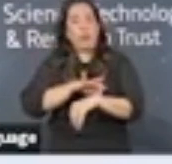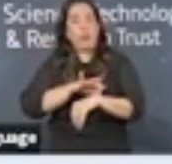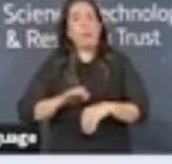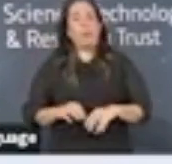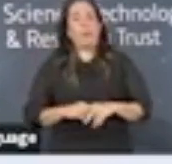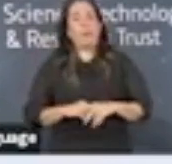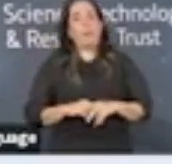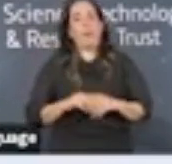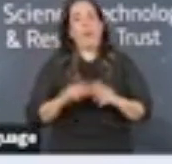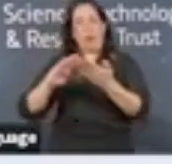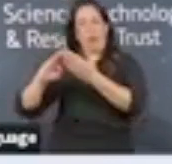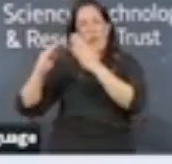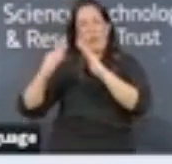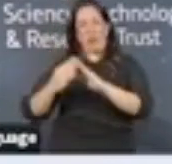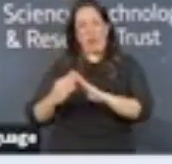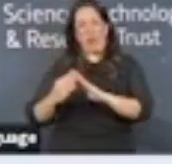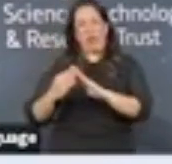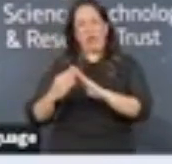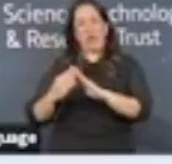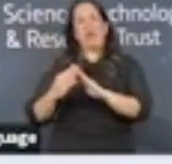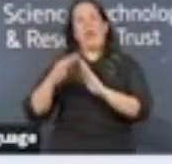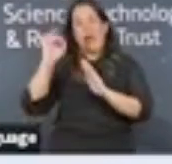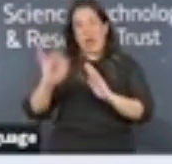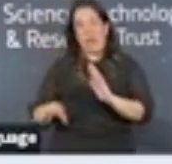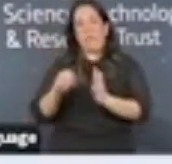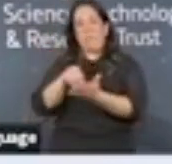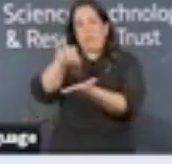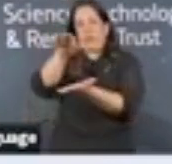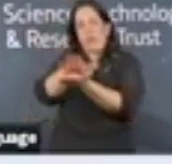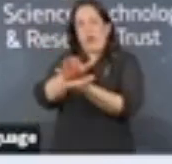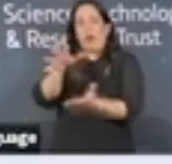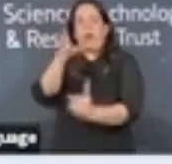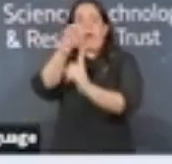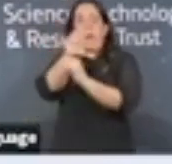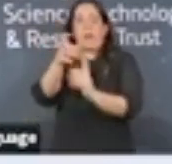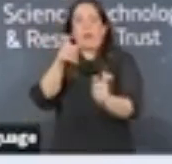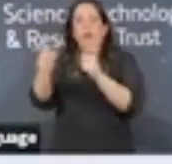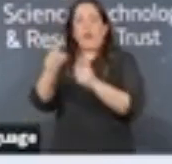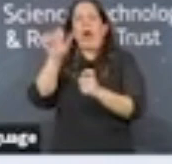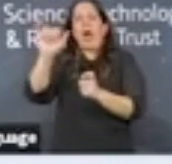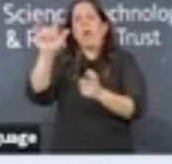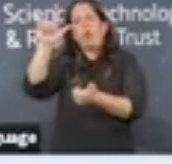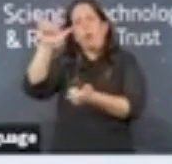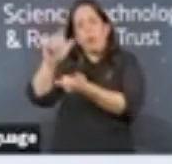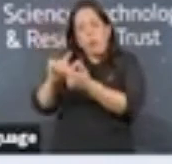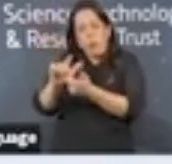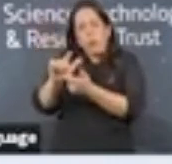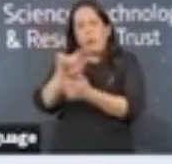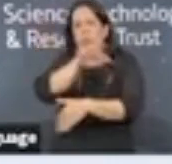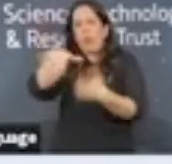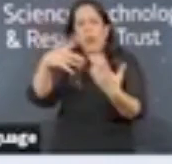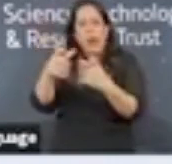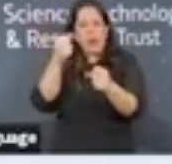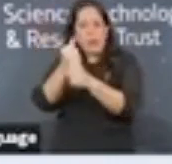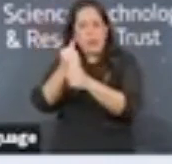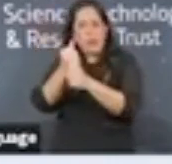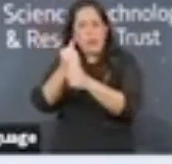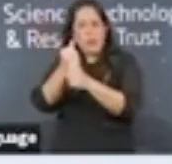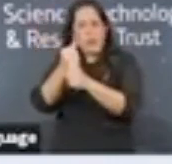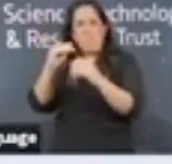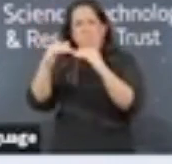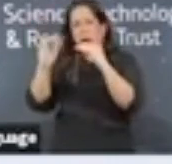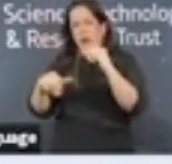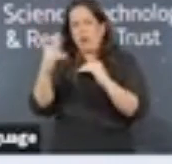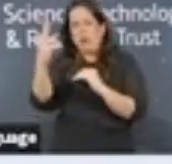la comunidad donde habían trampas de control era muy bajo durante todo el año, menos de 2